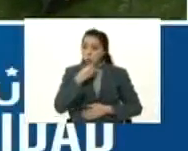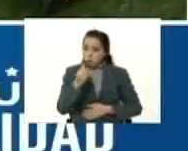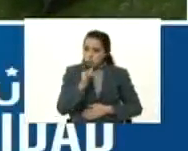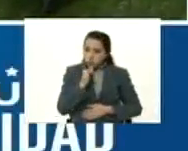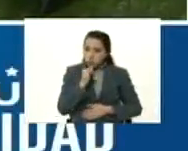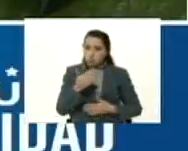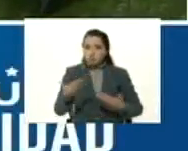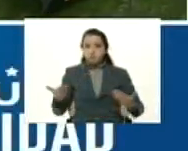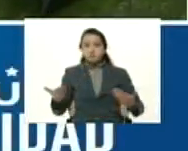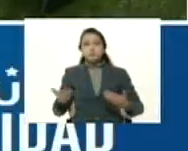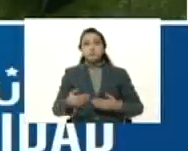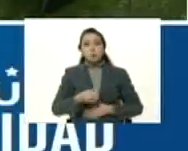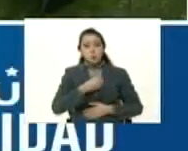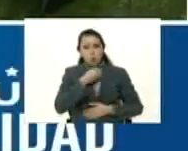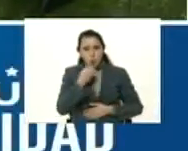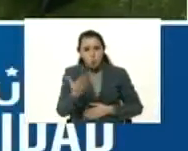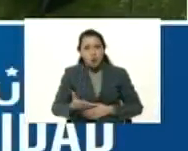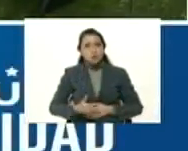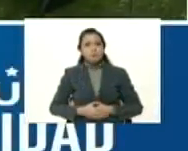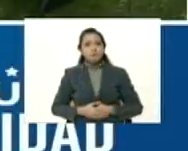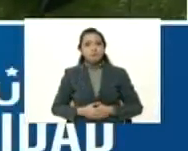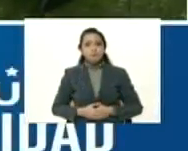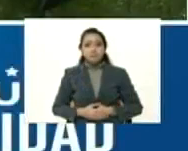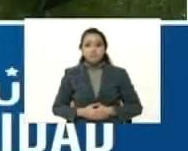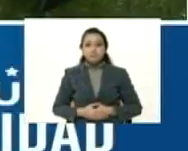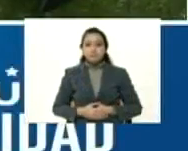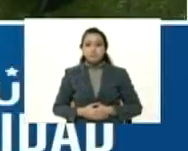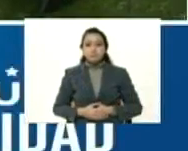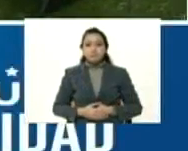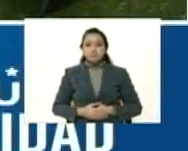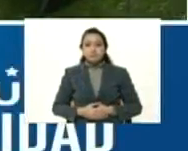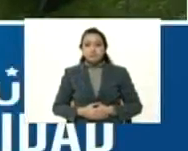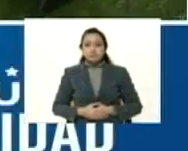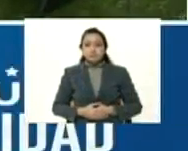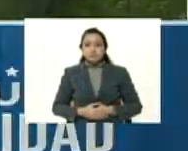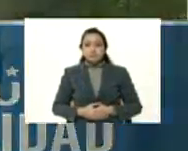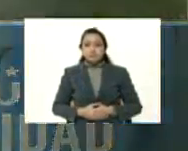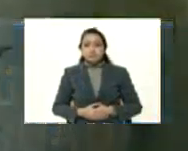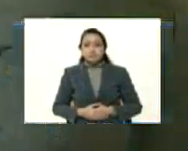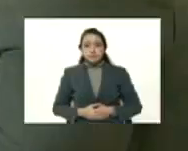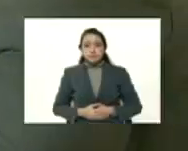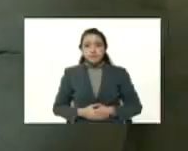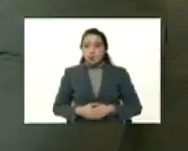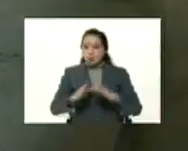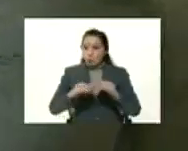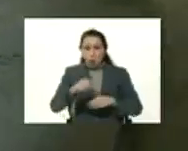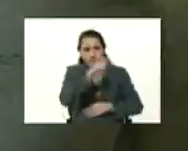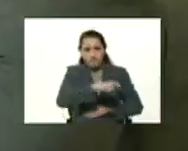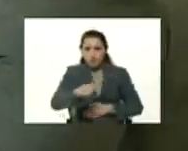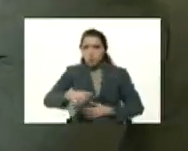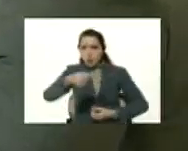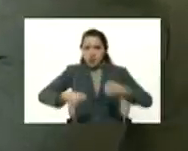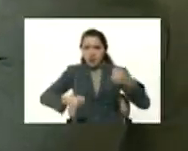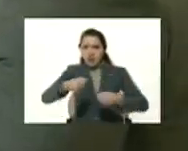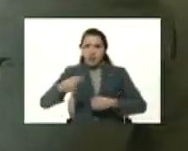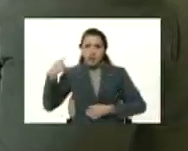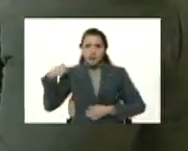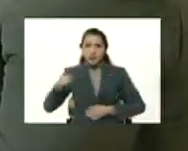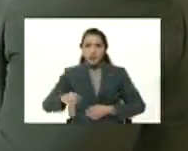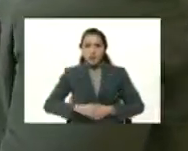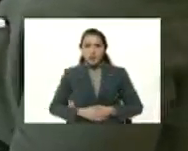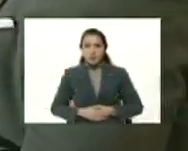vale. Muy buena noticia para todos los dueños de vehículos,